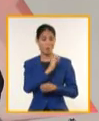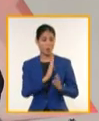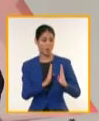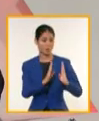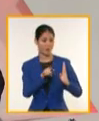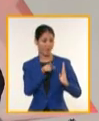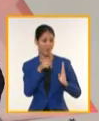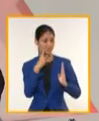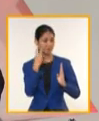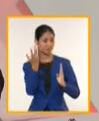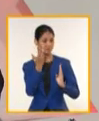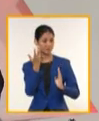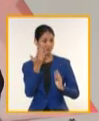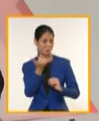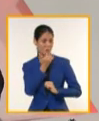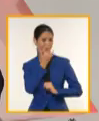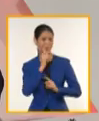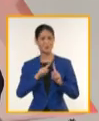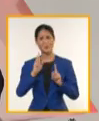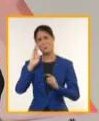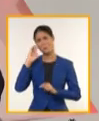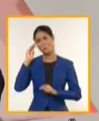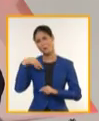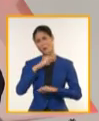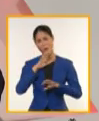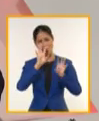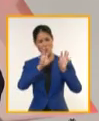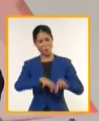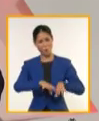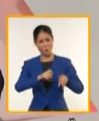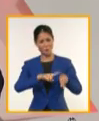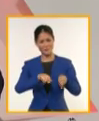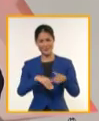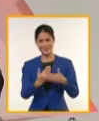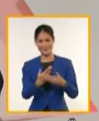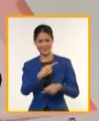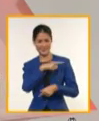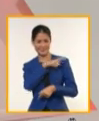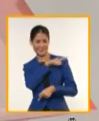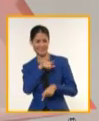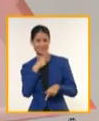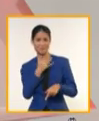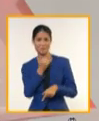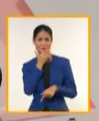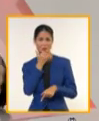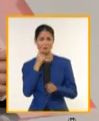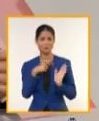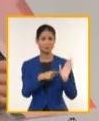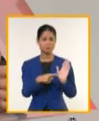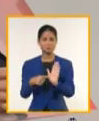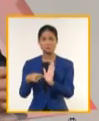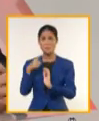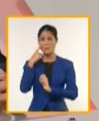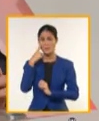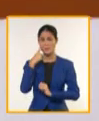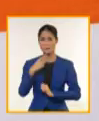país después del fenómeno meteorológico que afectó en los últimos días a esa región cubana. Veamos.